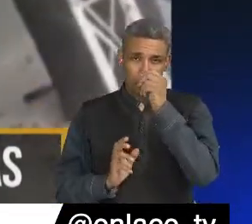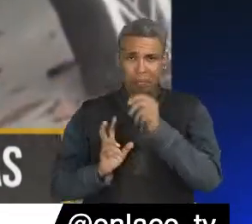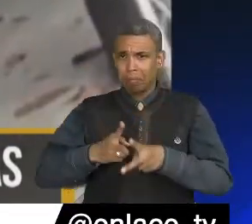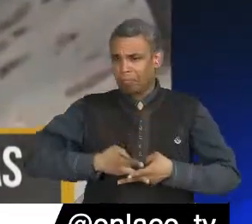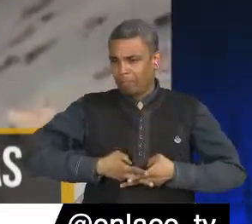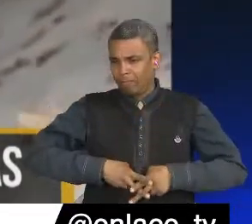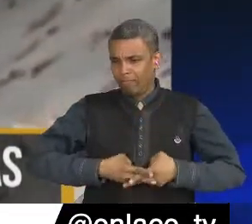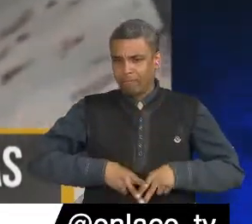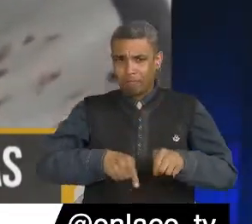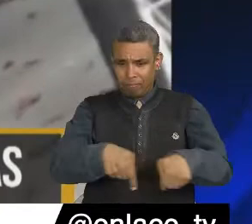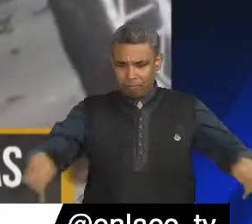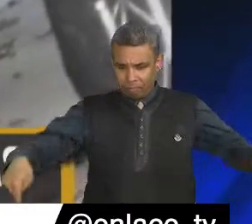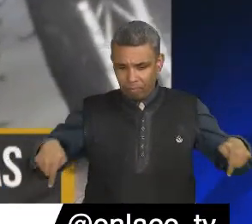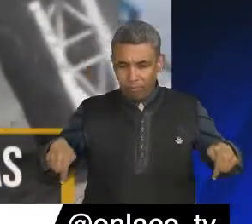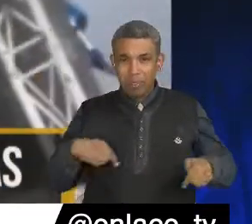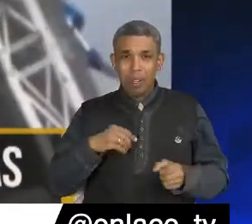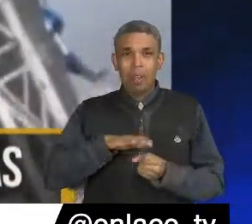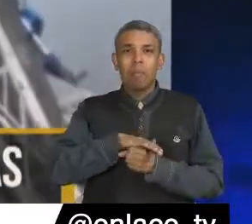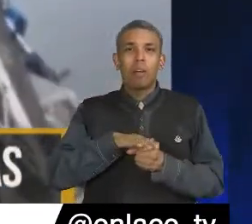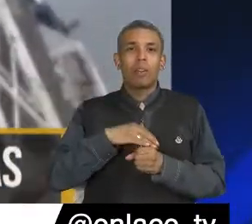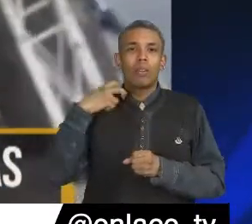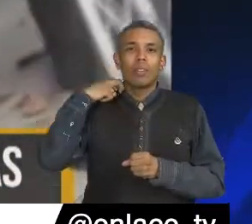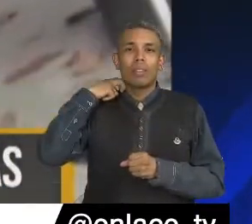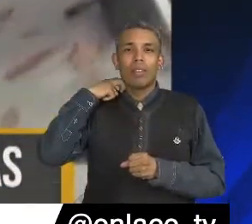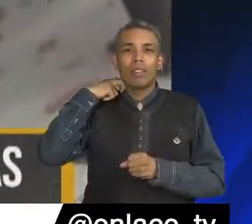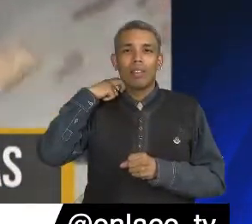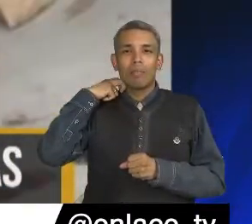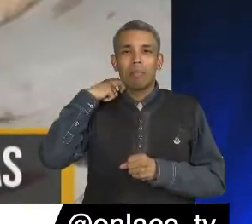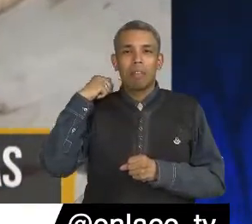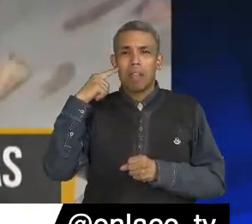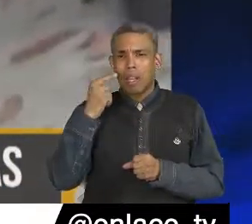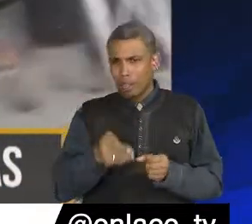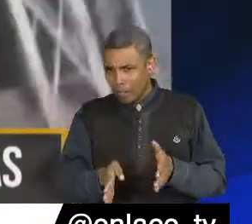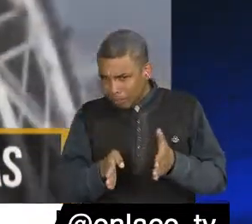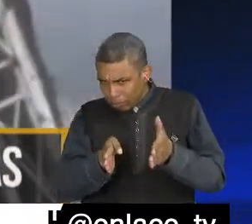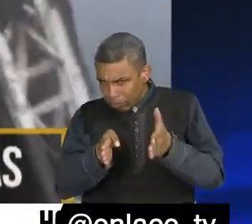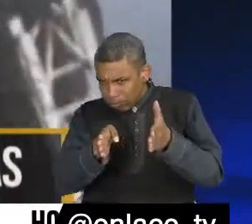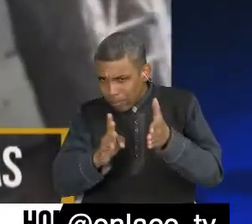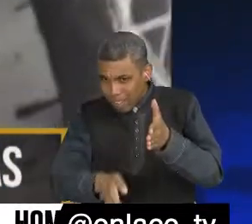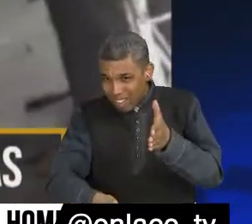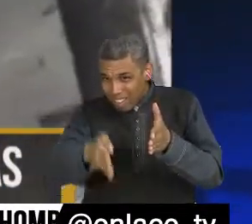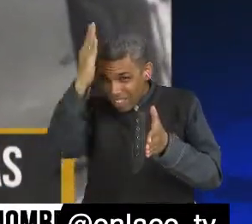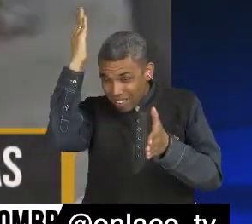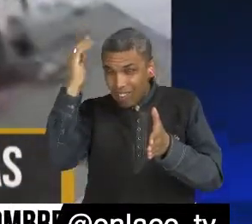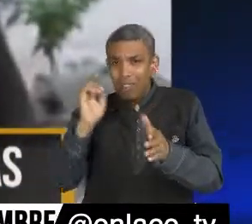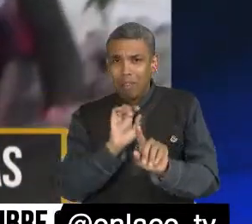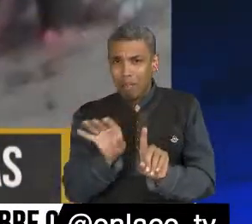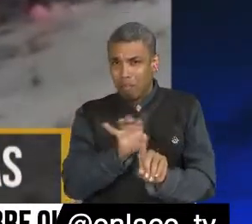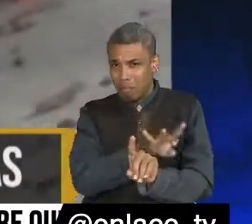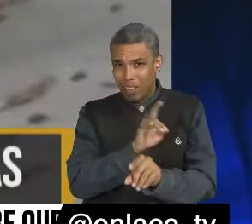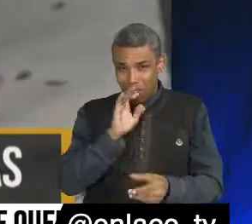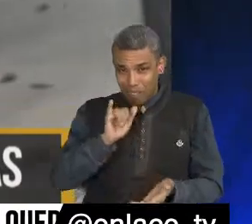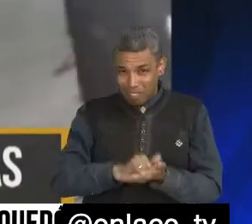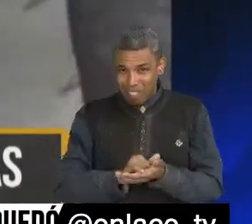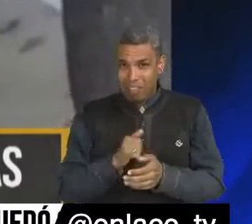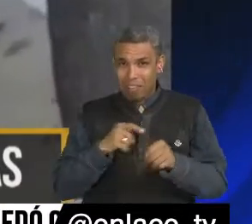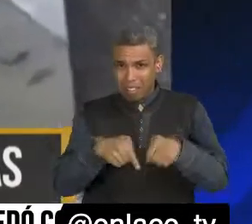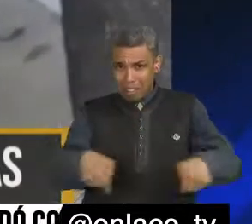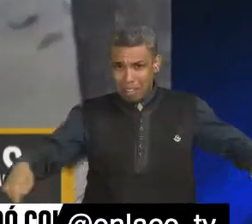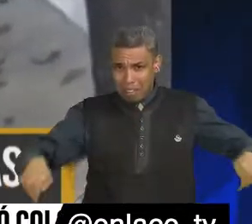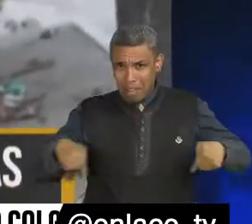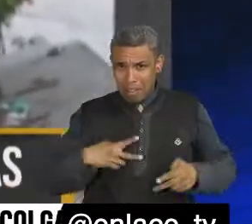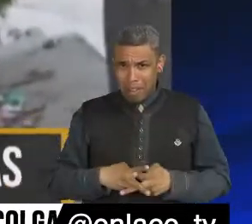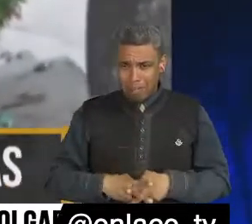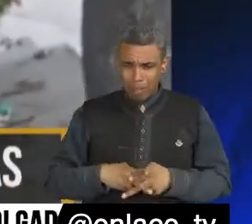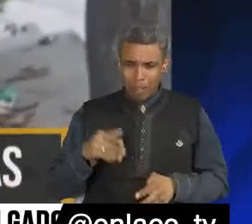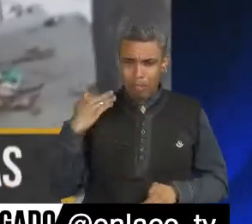el sector del barrio Gaitán hacia la vía al corregimiento El Llanito. Nuestro reportero asegura que este tipo de invasiones del espacio público se